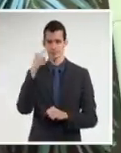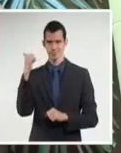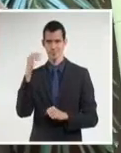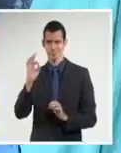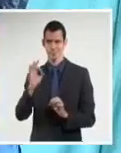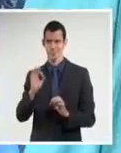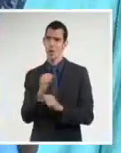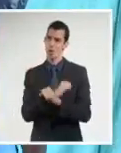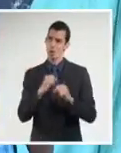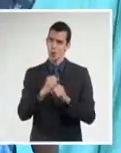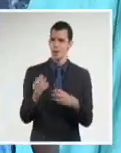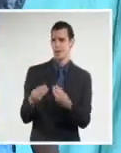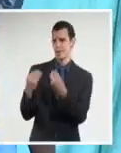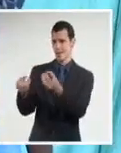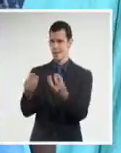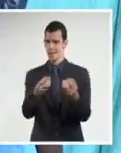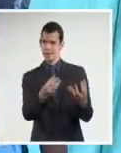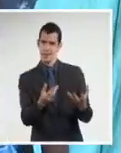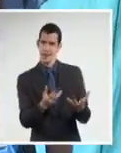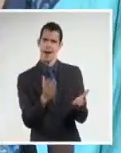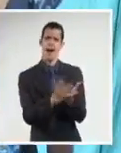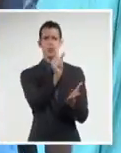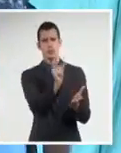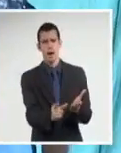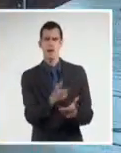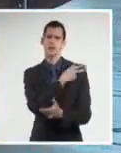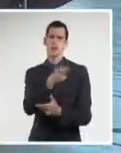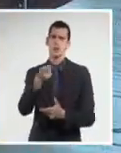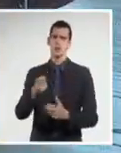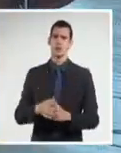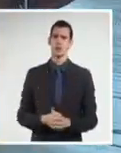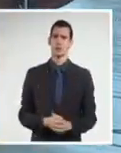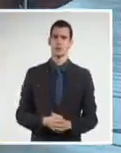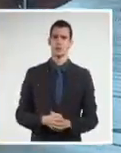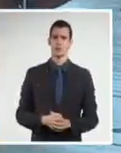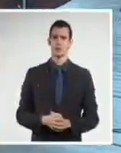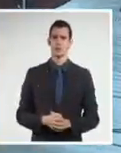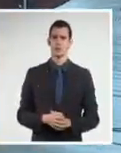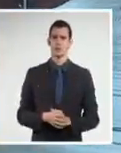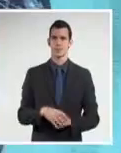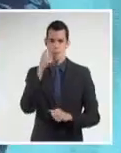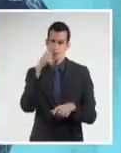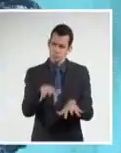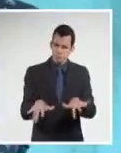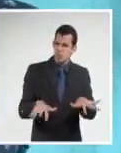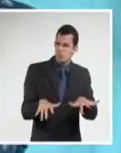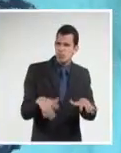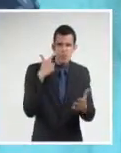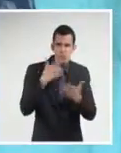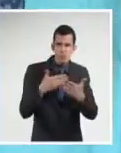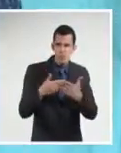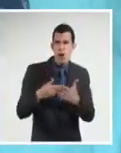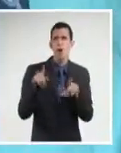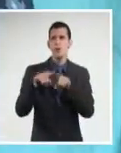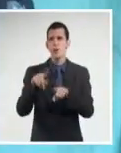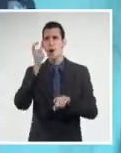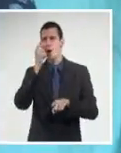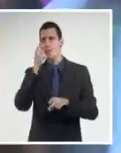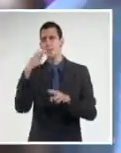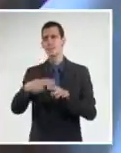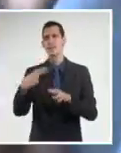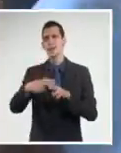y profesores el notable pianista junto al trompetista cubano ya se enganchan o disfrutaron de un ensayo de la jazz band dirigida por el